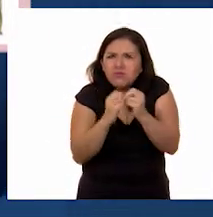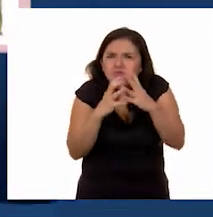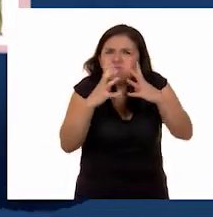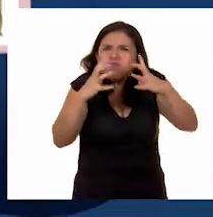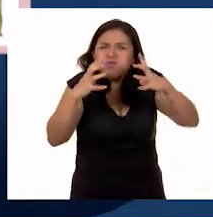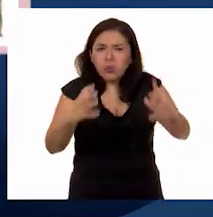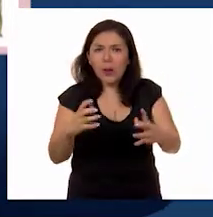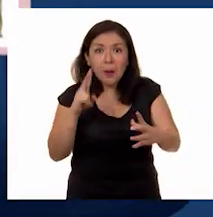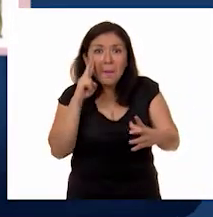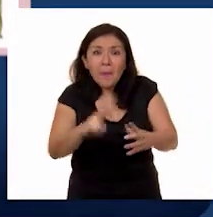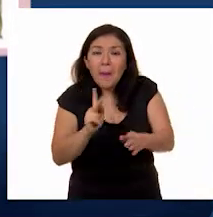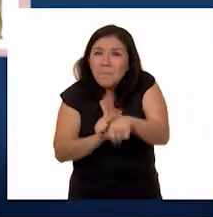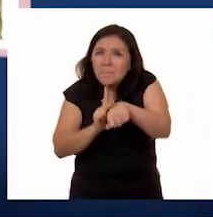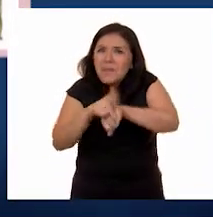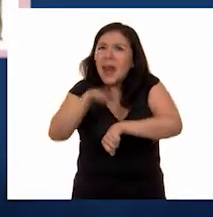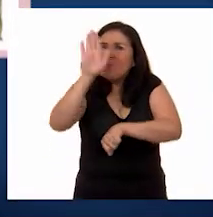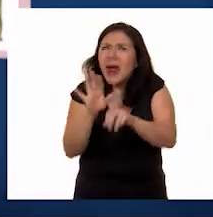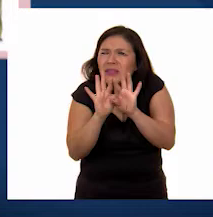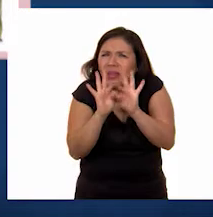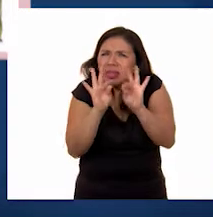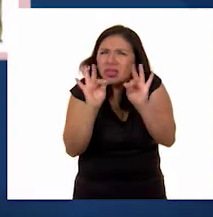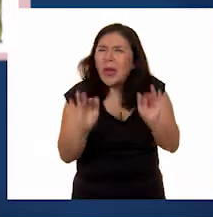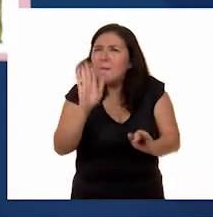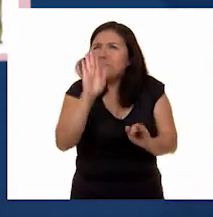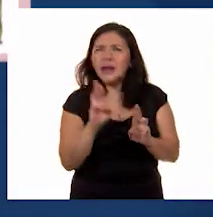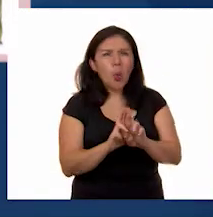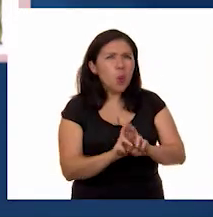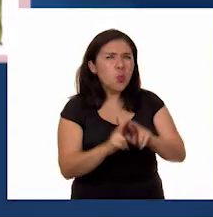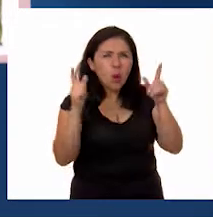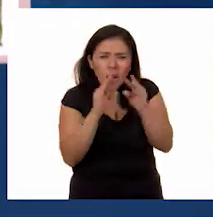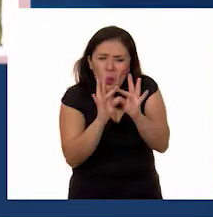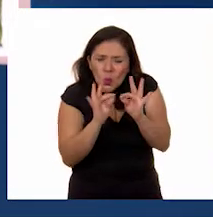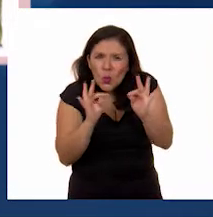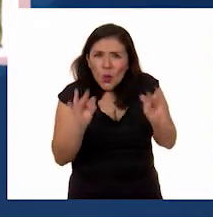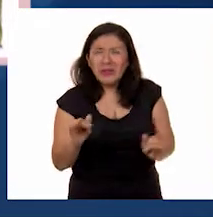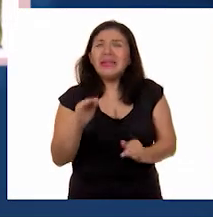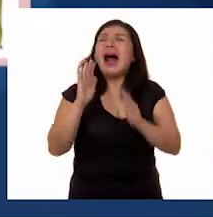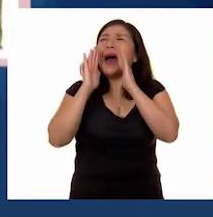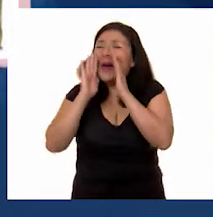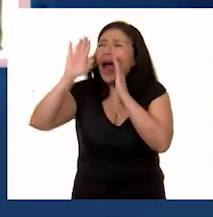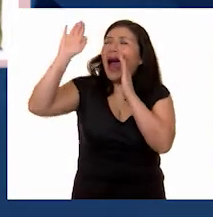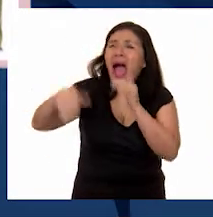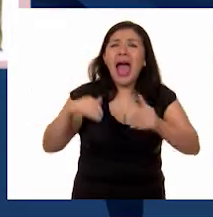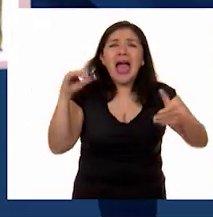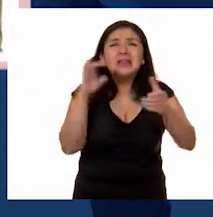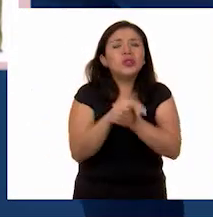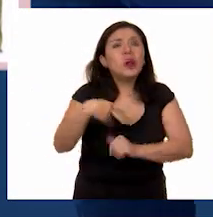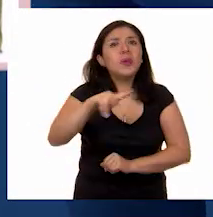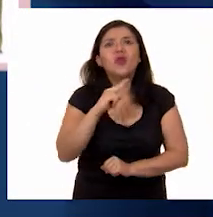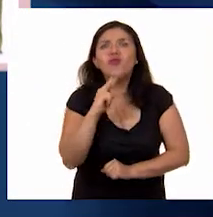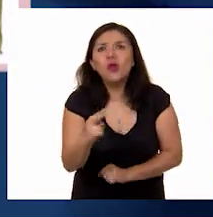parecía adelgazada y a punto de ceder, de tensa. Quiso llamar a su mujer, y la voz se quebró en